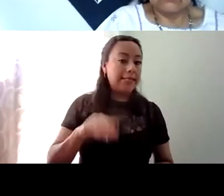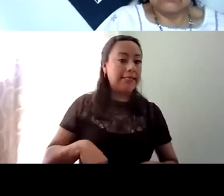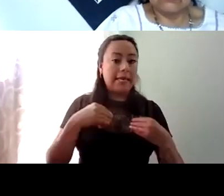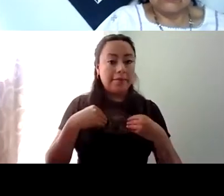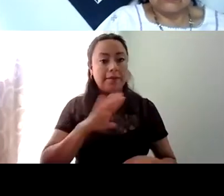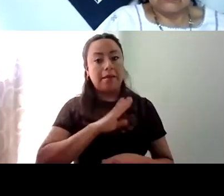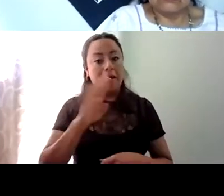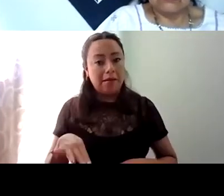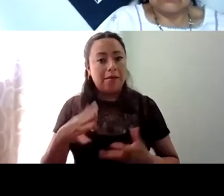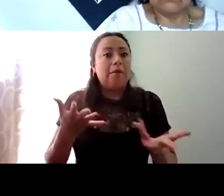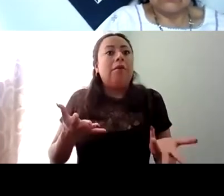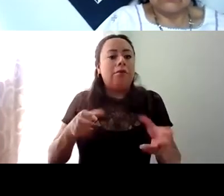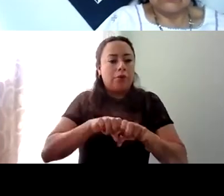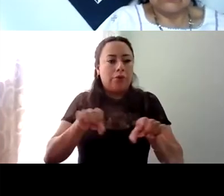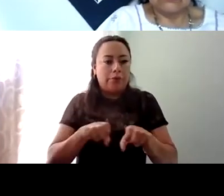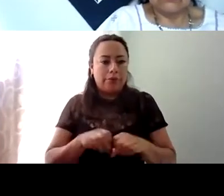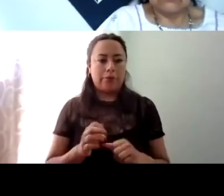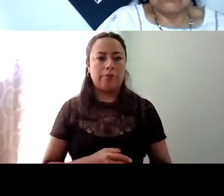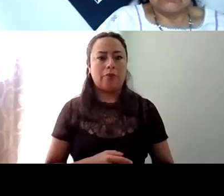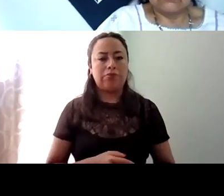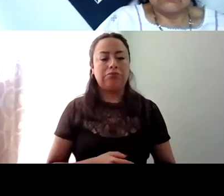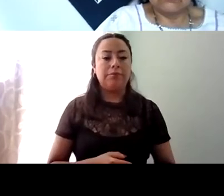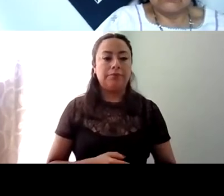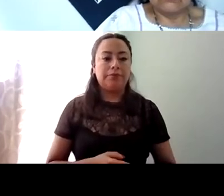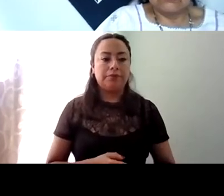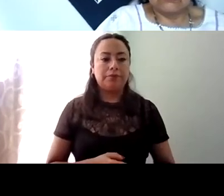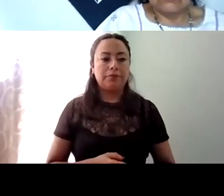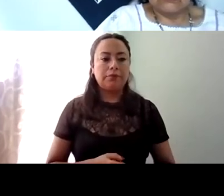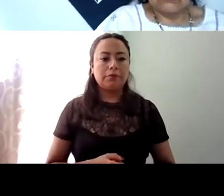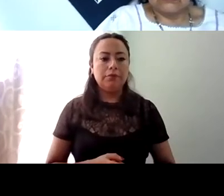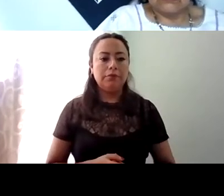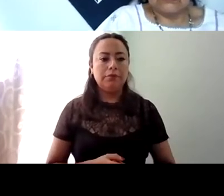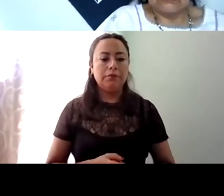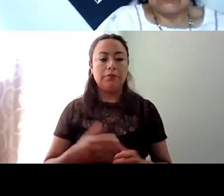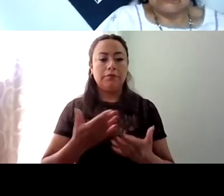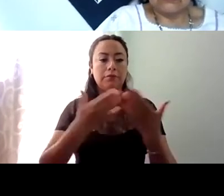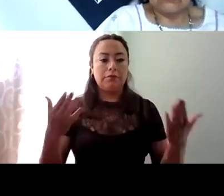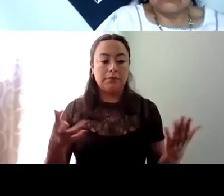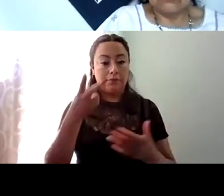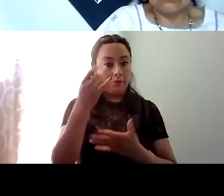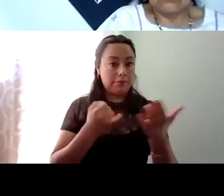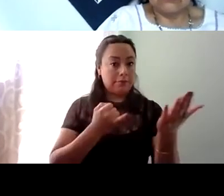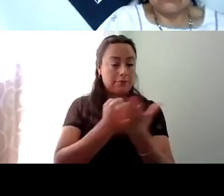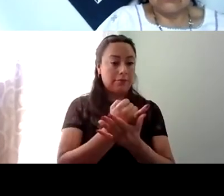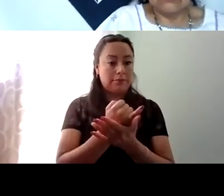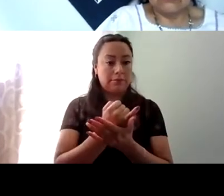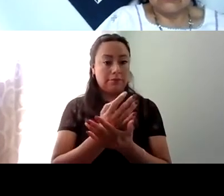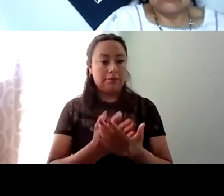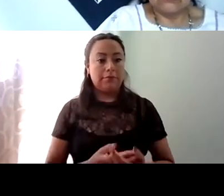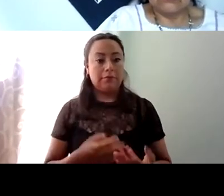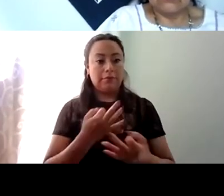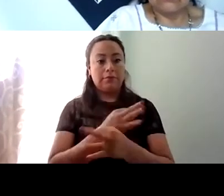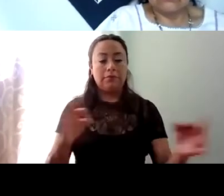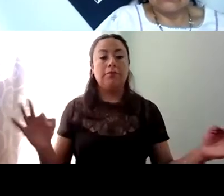de decisiones públicas para sobrevivir. Dentro de esas decisiones públicas está, por ejemplo, la